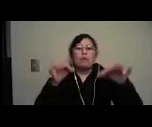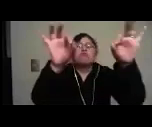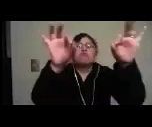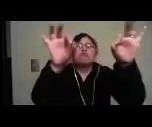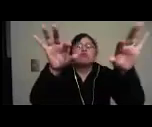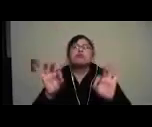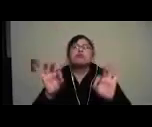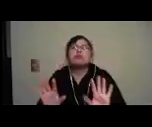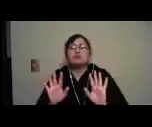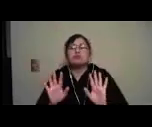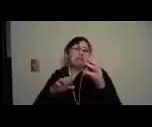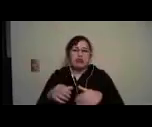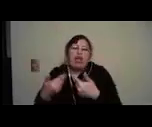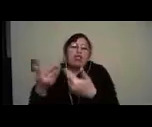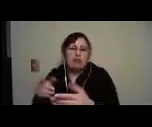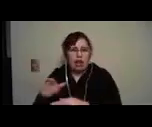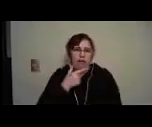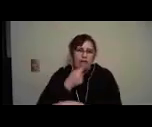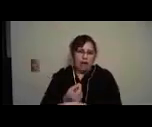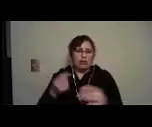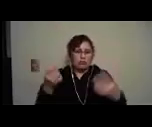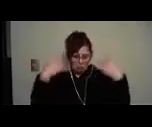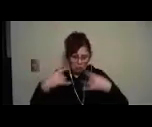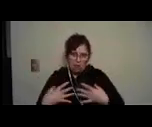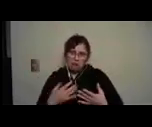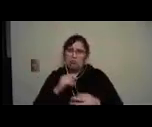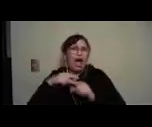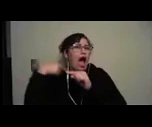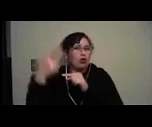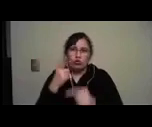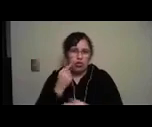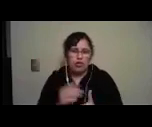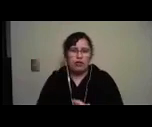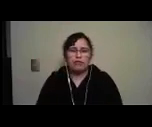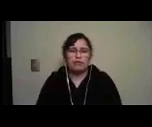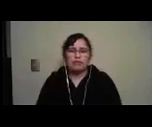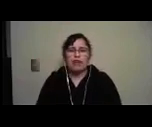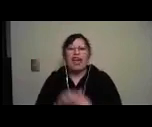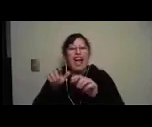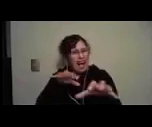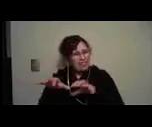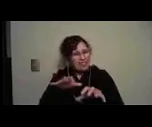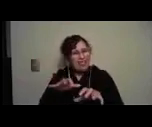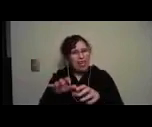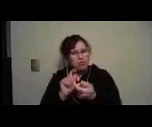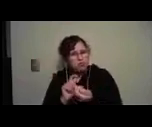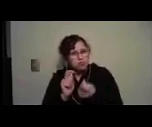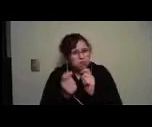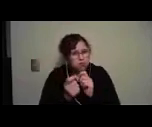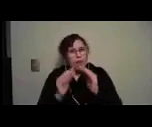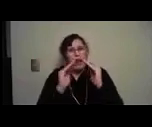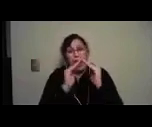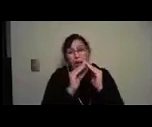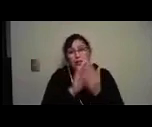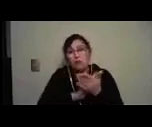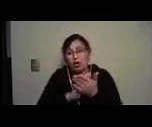posible, mientras lo haga de forma segura, lo que más pueda, ¿ya? Y las adaptaciones en el hogar para favorecer